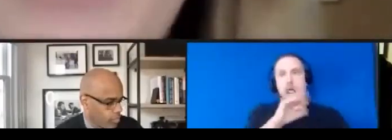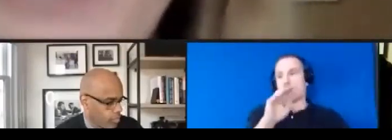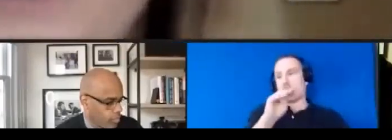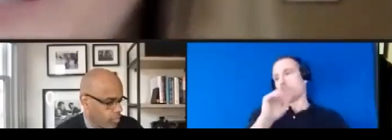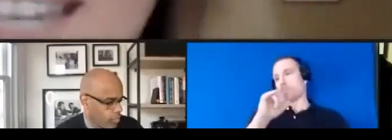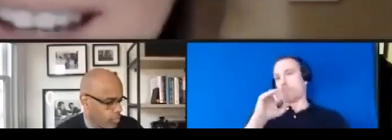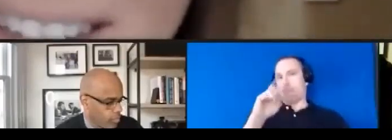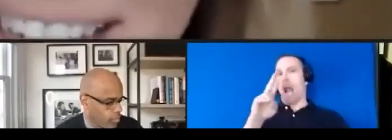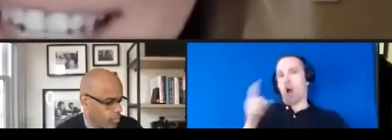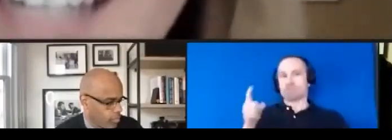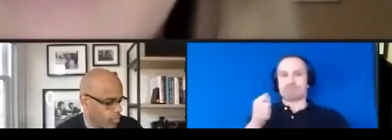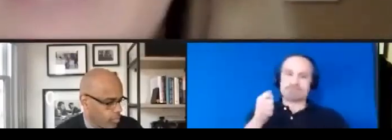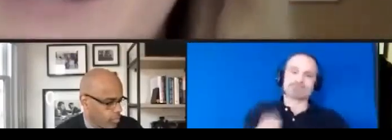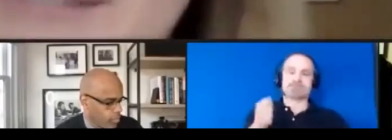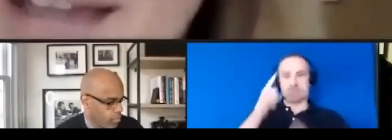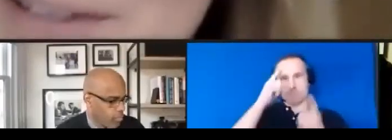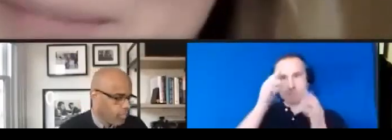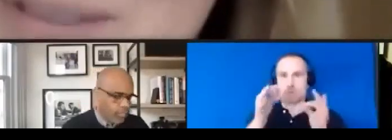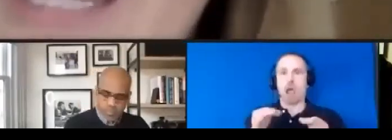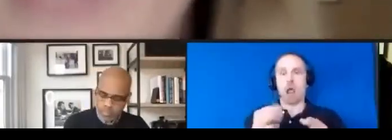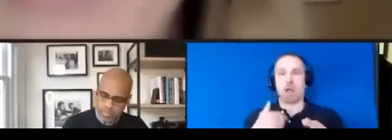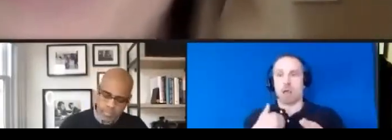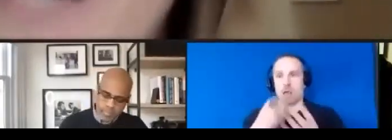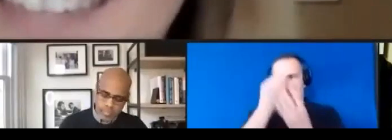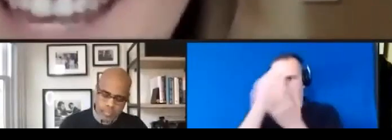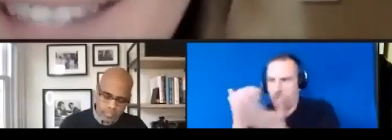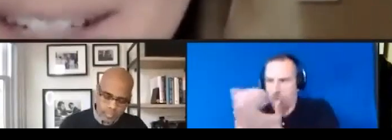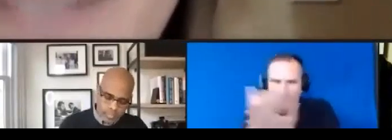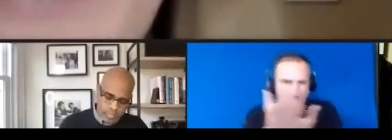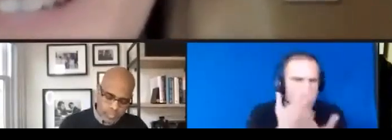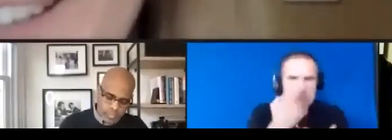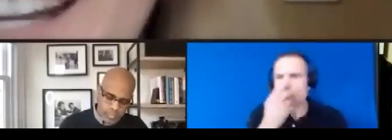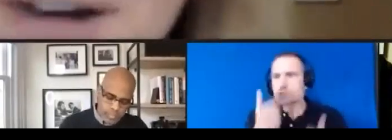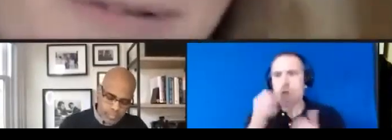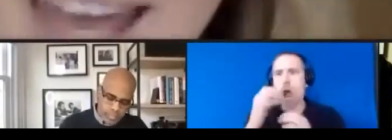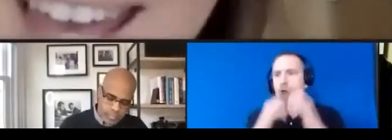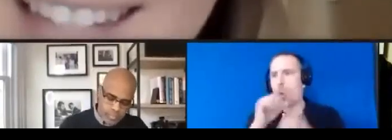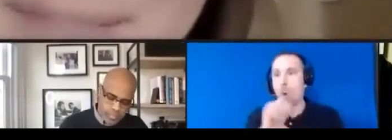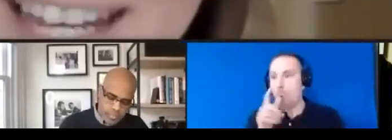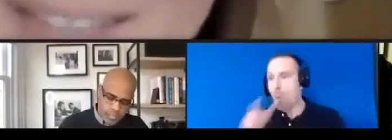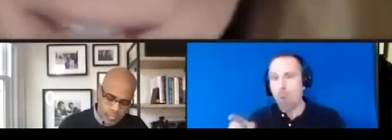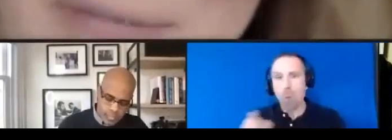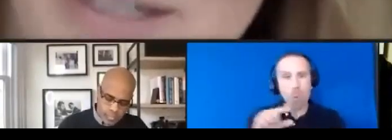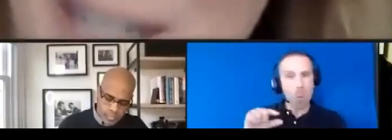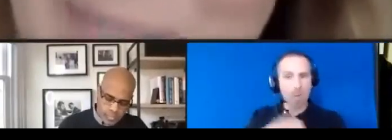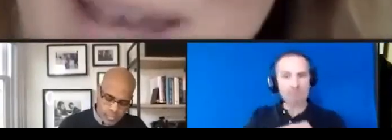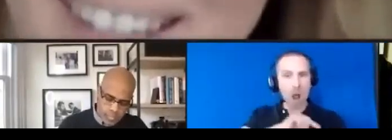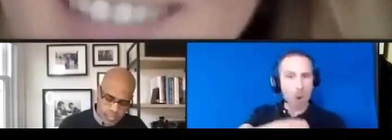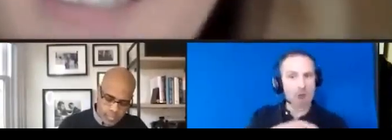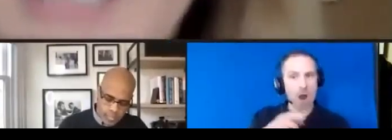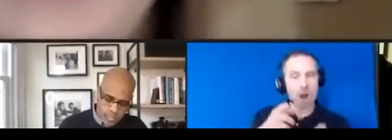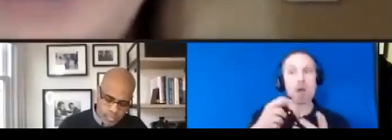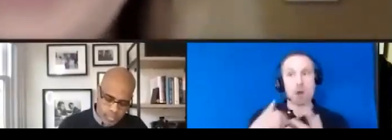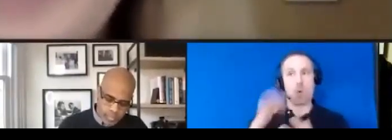again entonces voy a buscar esa información y te lo voy a tratar de darle lo más rápido posible